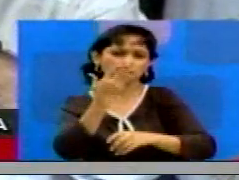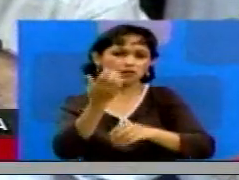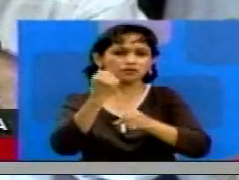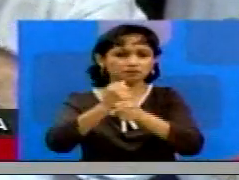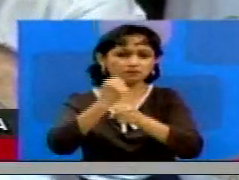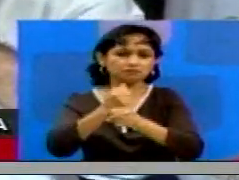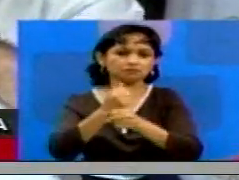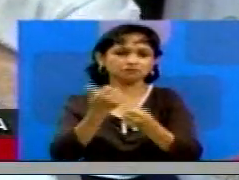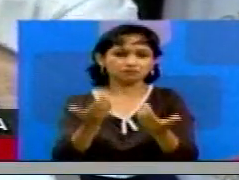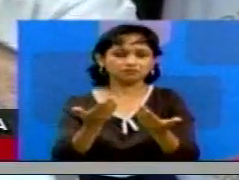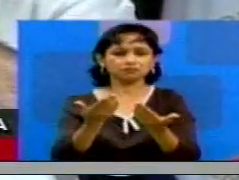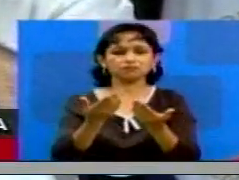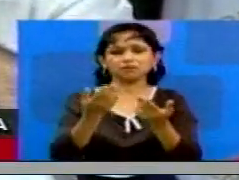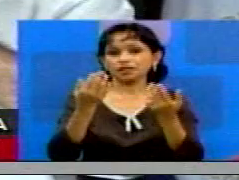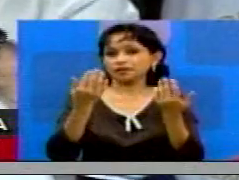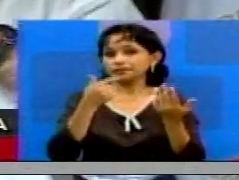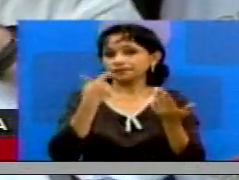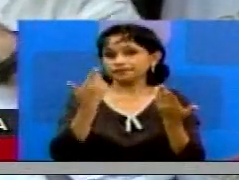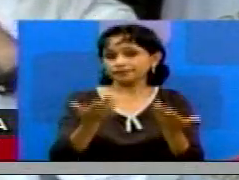trabajo. Pero vienen